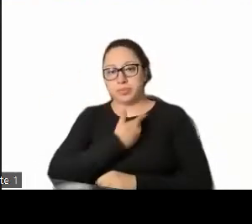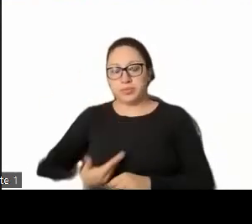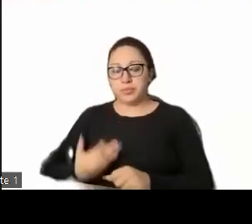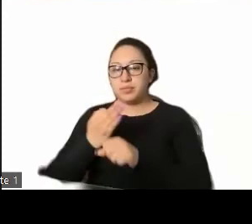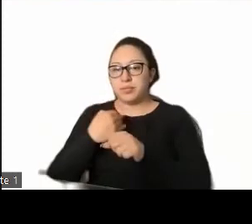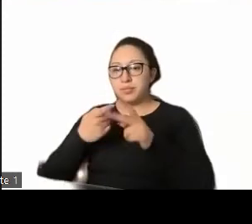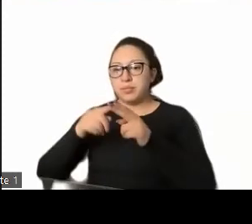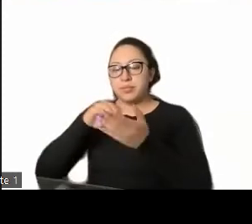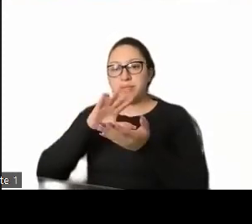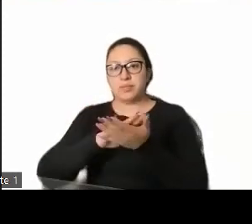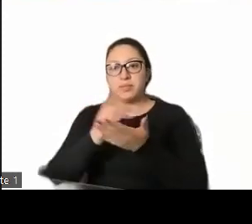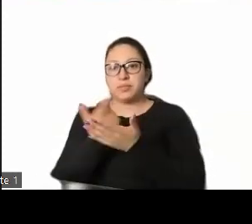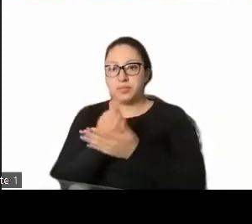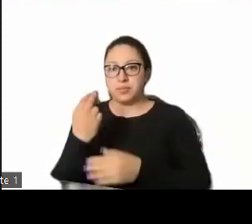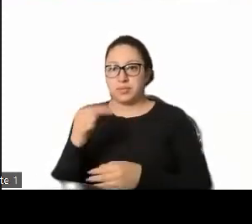pasar lista de asistencia.